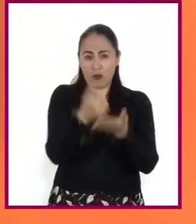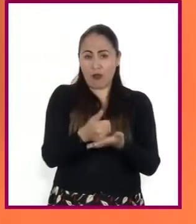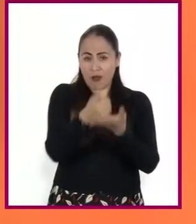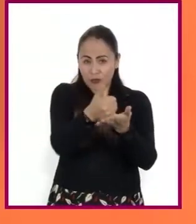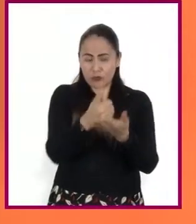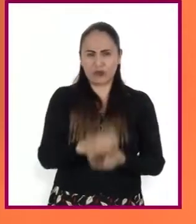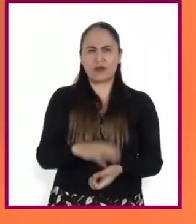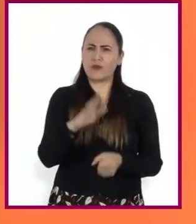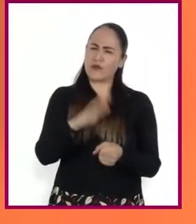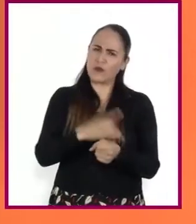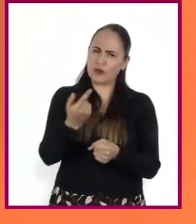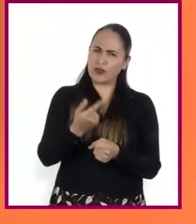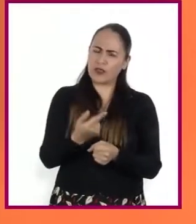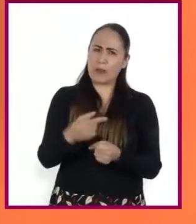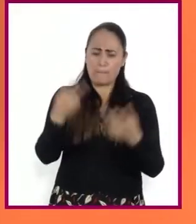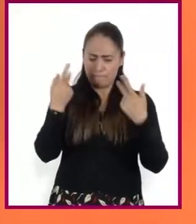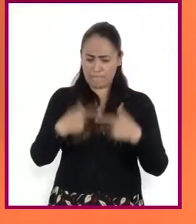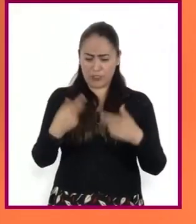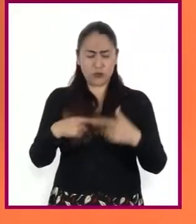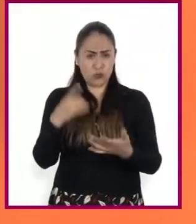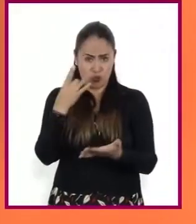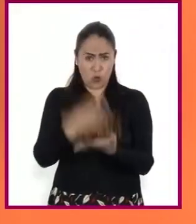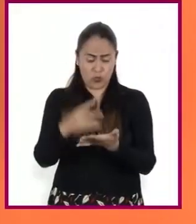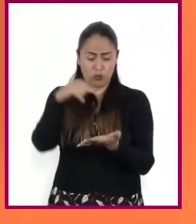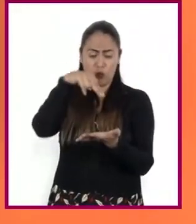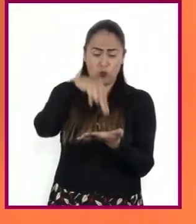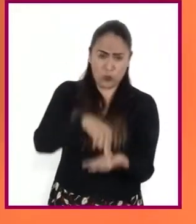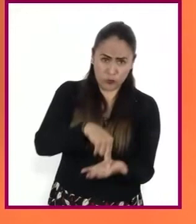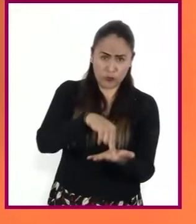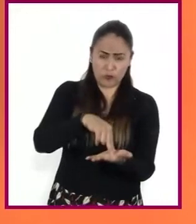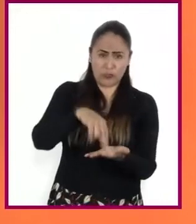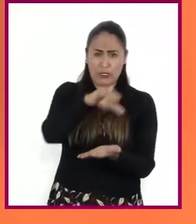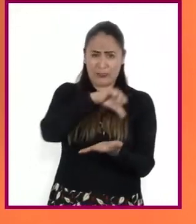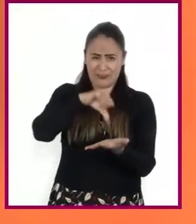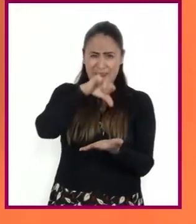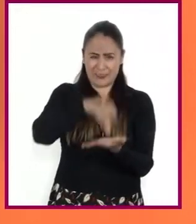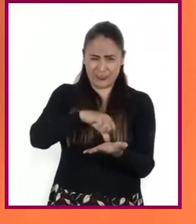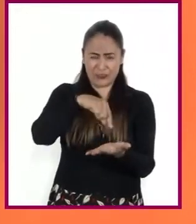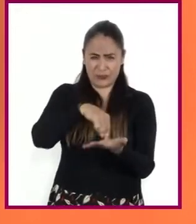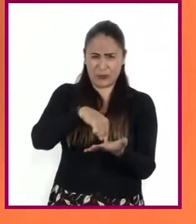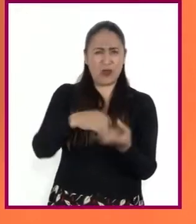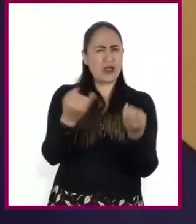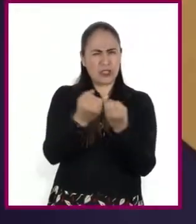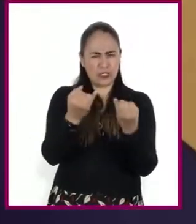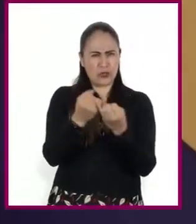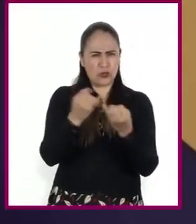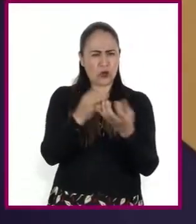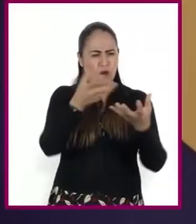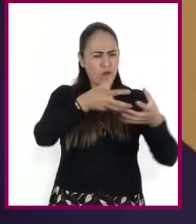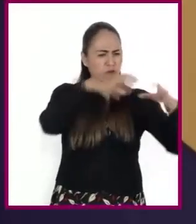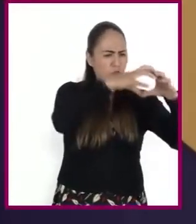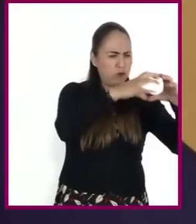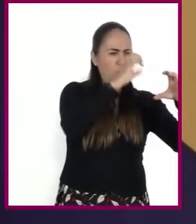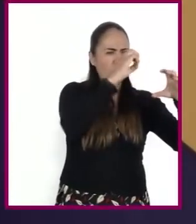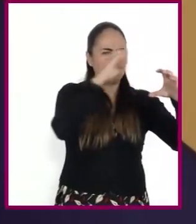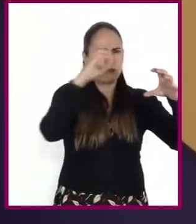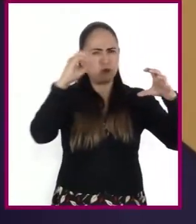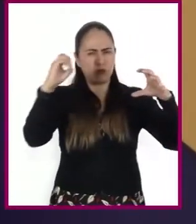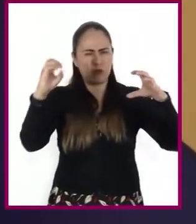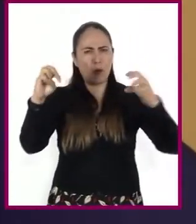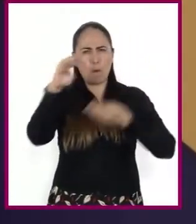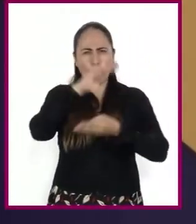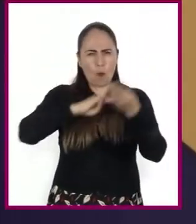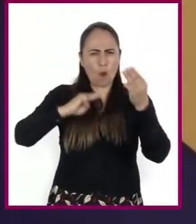no solo atrae a las personas hacia el centro de la Tierra, también tiene que ver con el movimiento de los planetas. No entiendo bien a qué